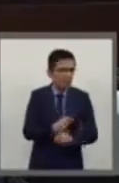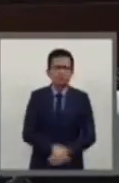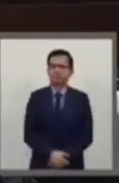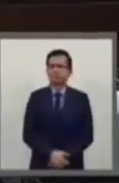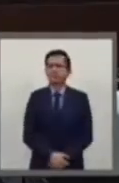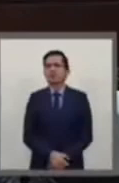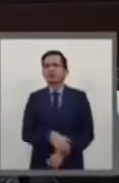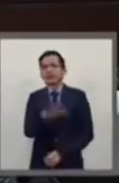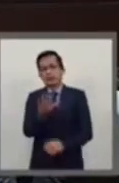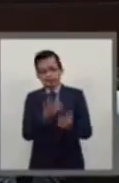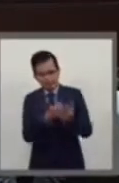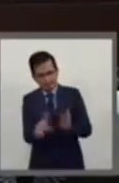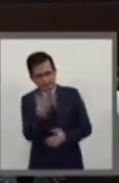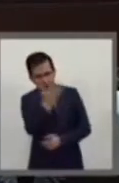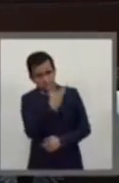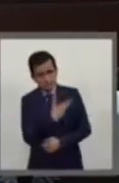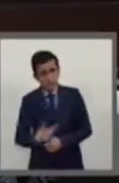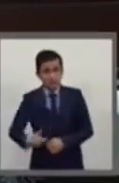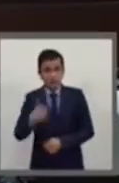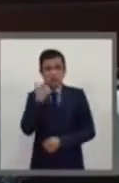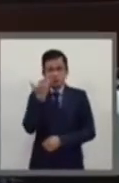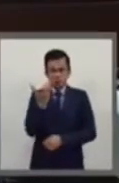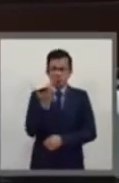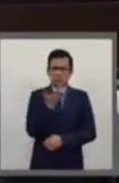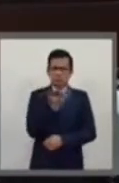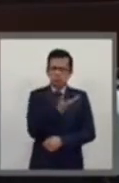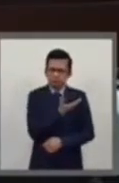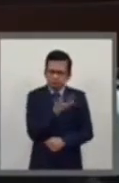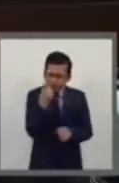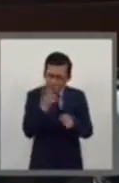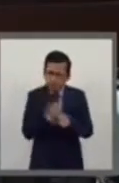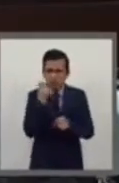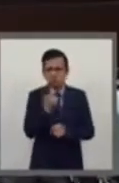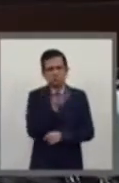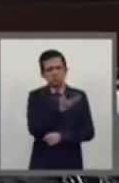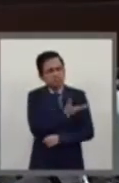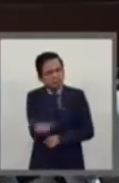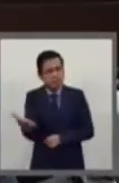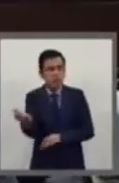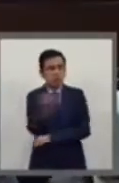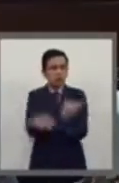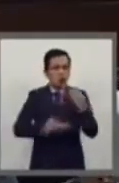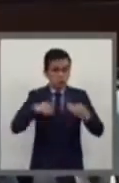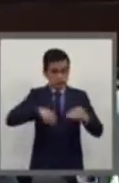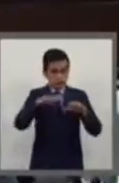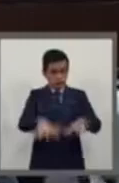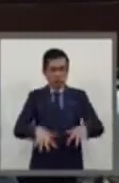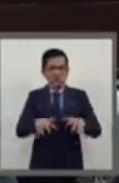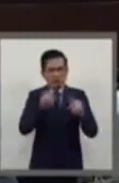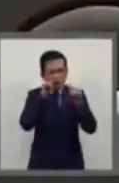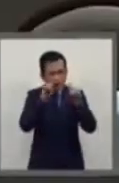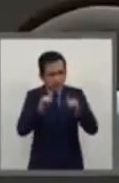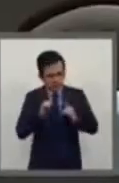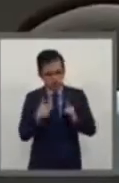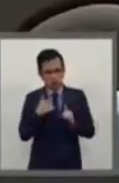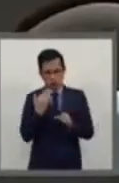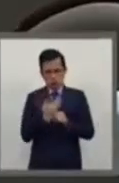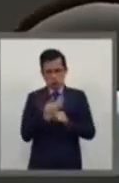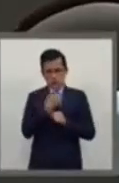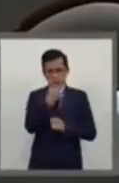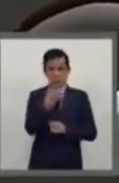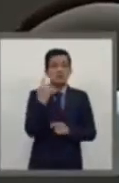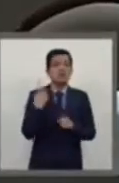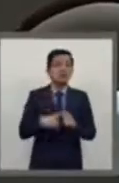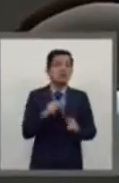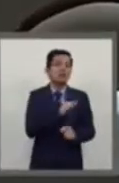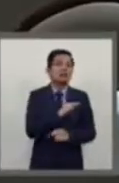comenzar, le pediría a todo el pleno que por favor pusiera atención para que lo que voy a mencionar, y en especial a los